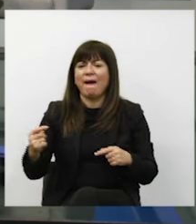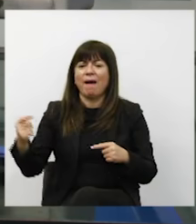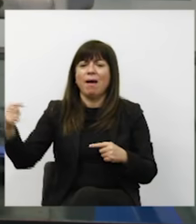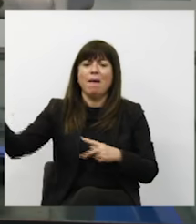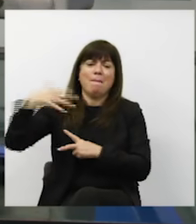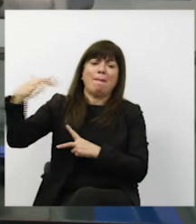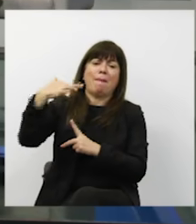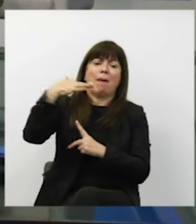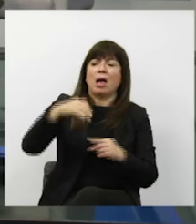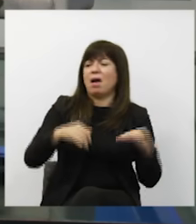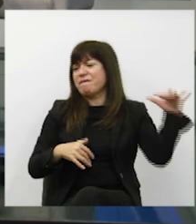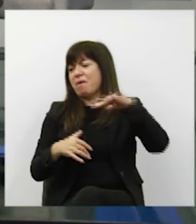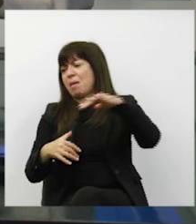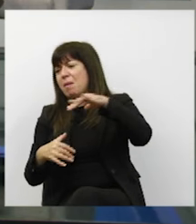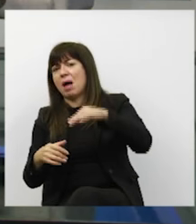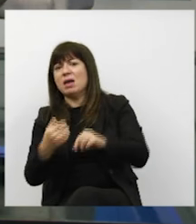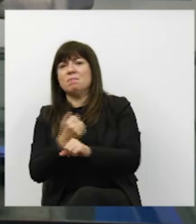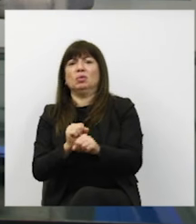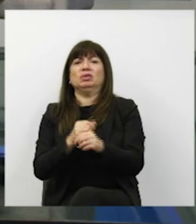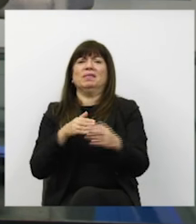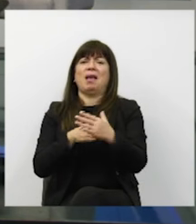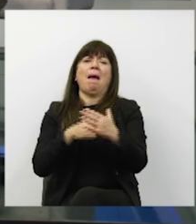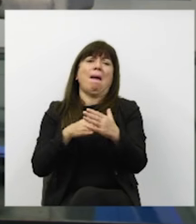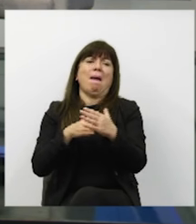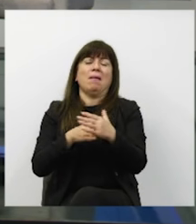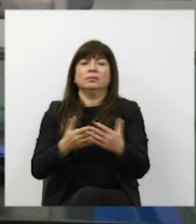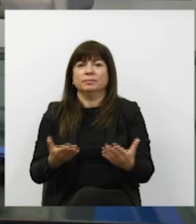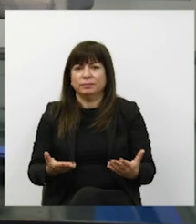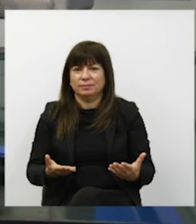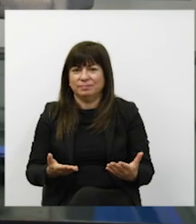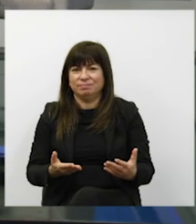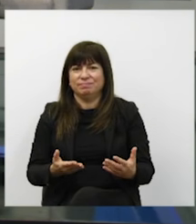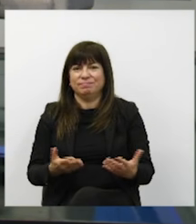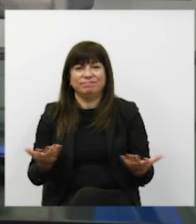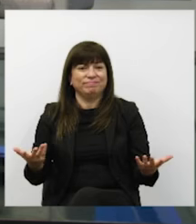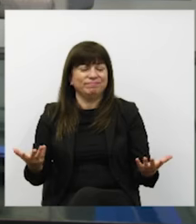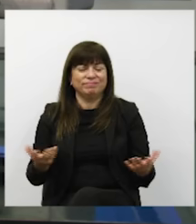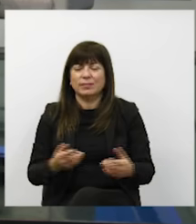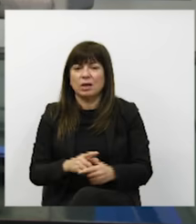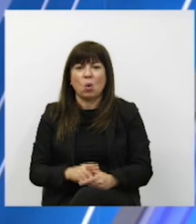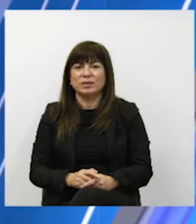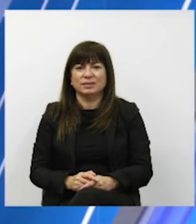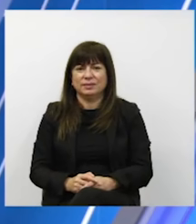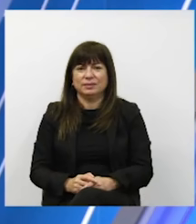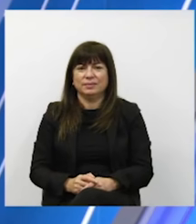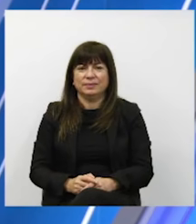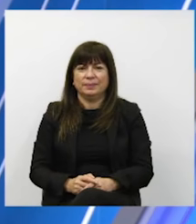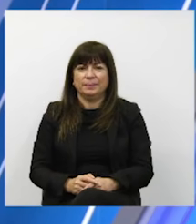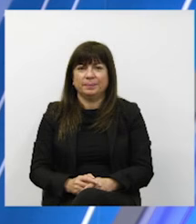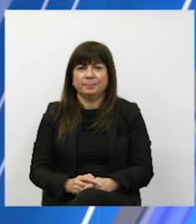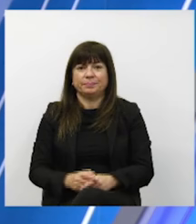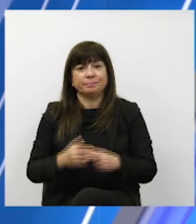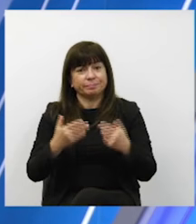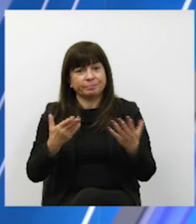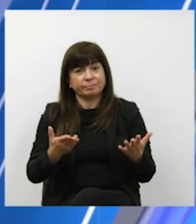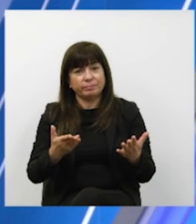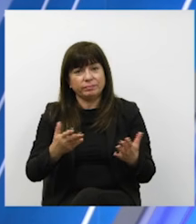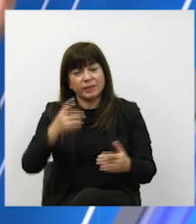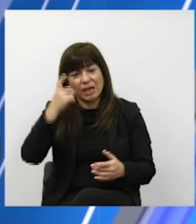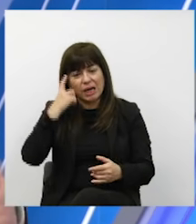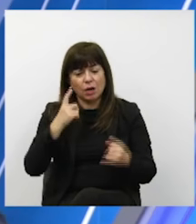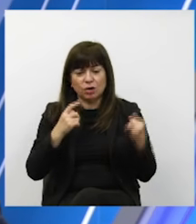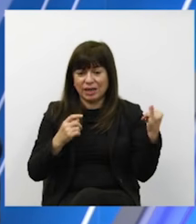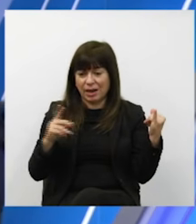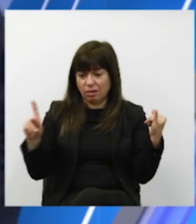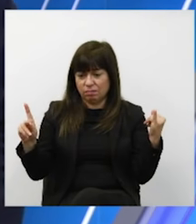que recibe del otro lado es que es imposible hacerlo y estamos en un juego de suma cero que no llega a ningún lado. Entonces creo que los dos tienen